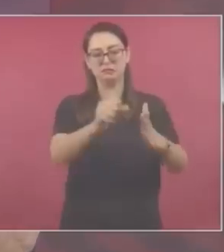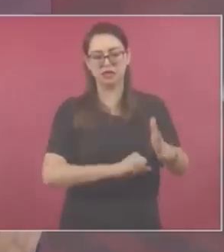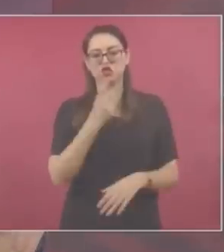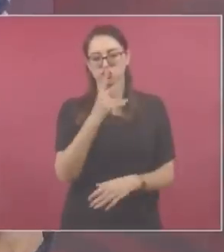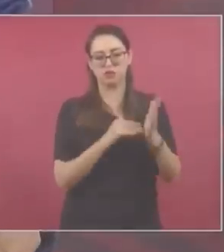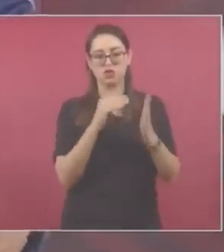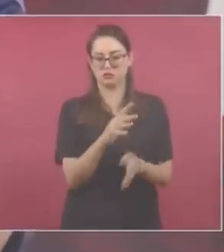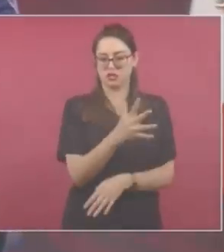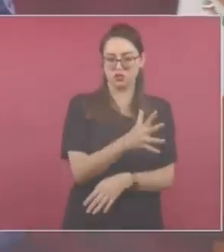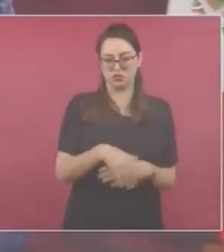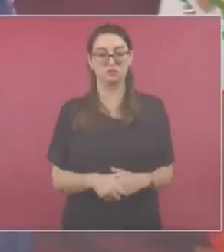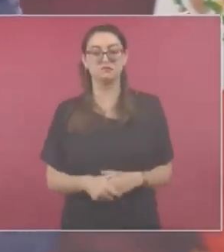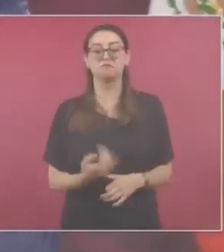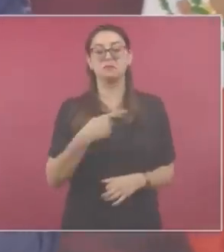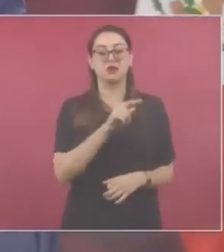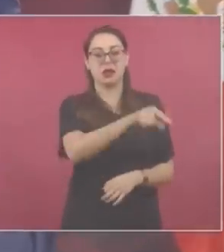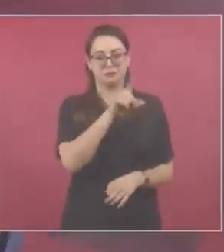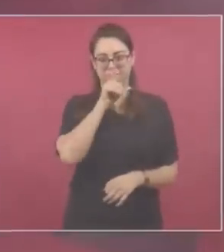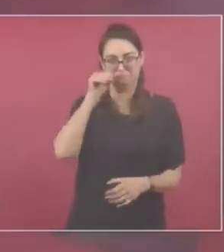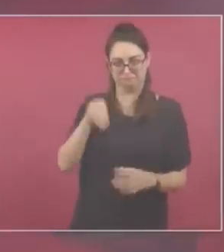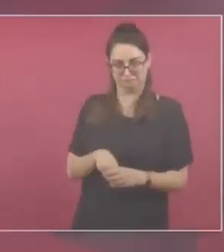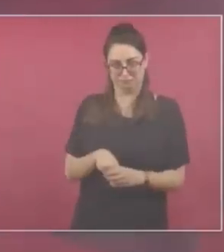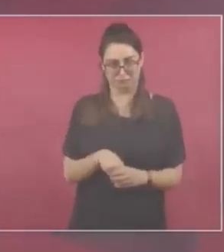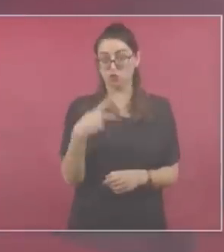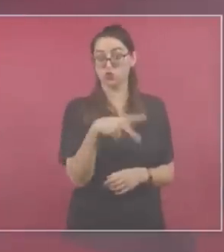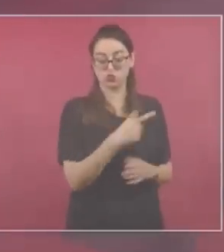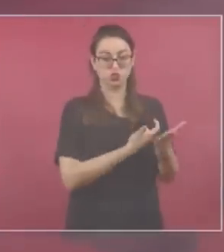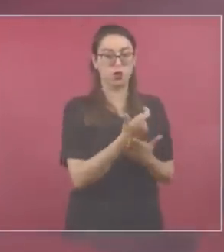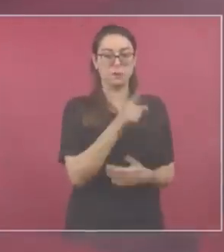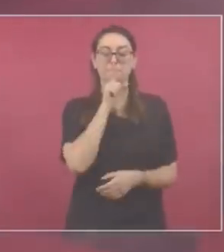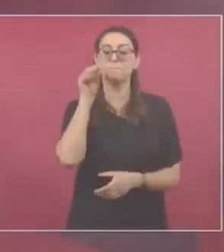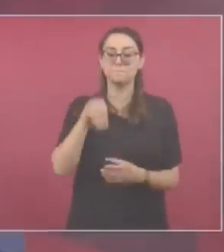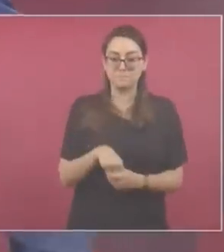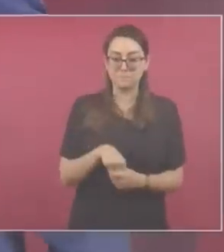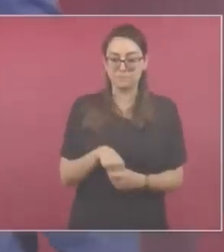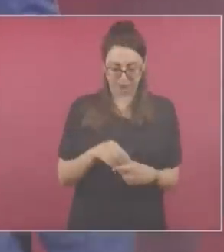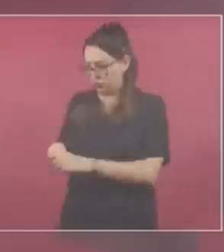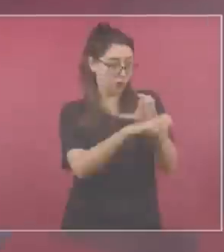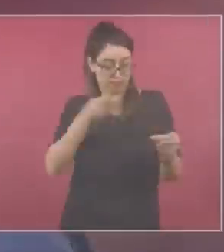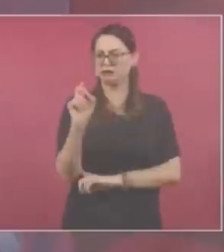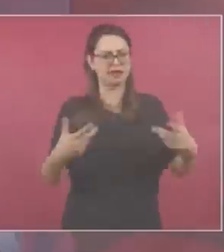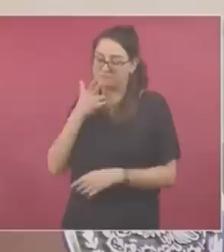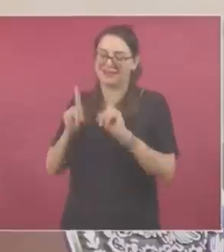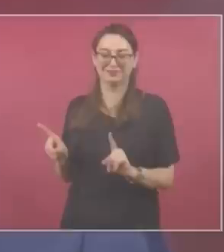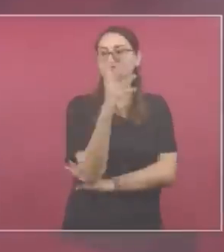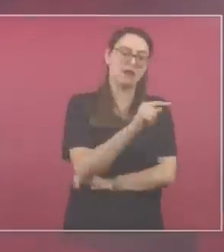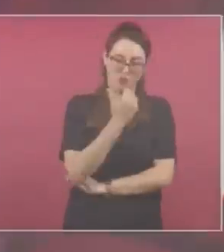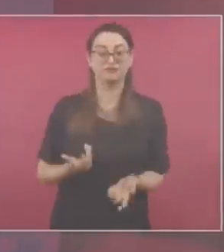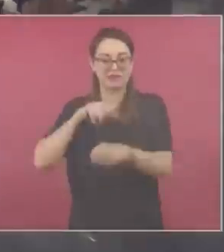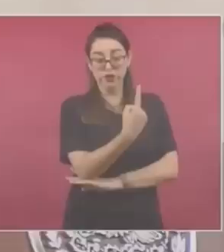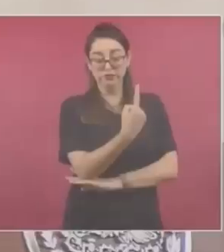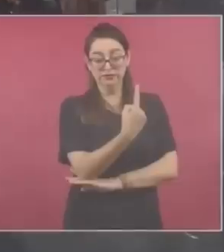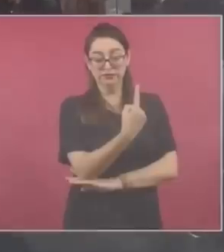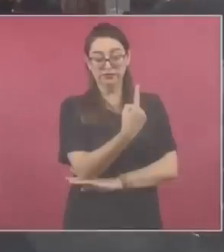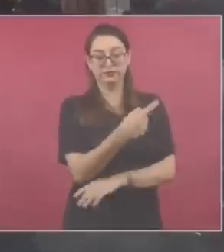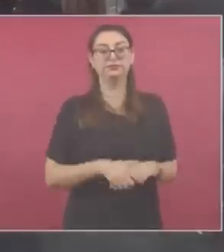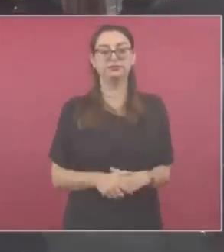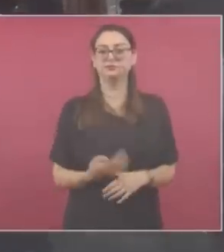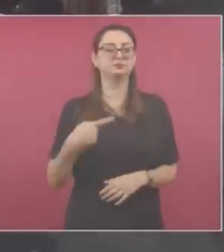él? Pero también no me ha respondido cuando le planteé que hagamos un cambalache. Unos momentos después.